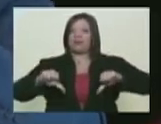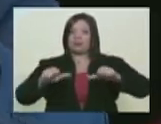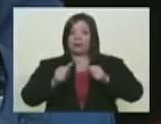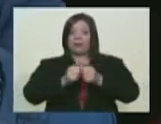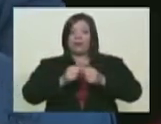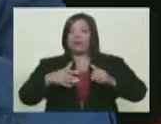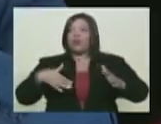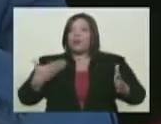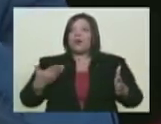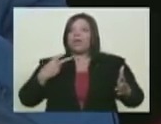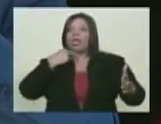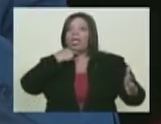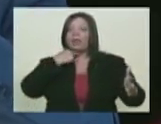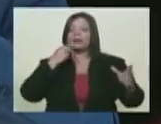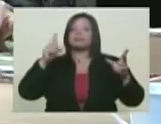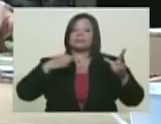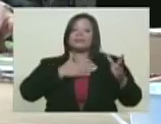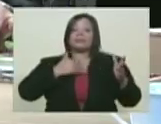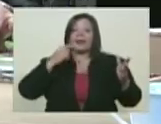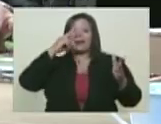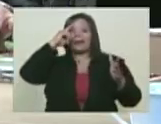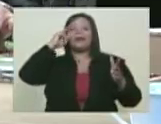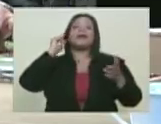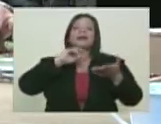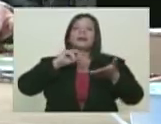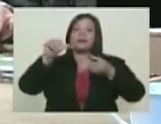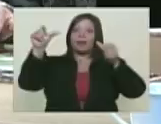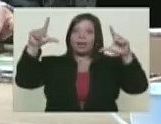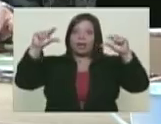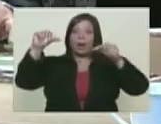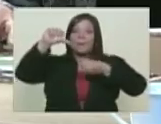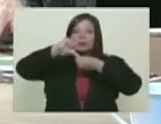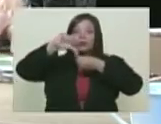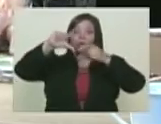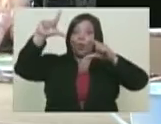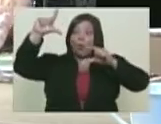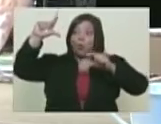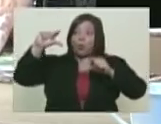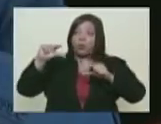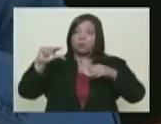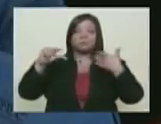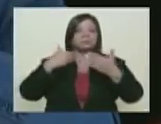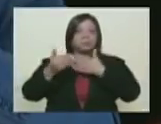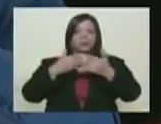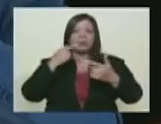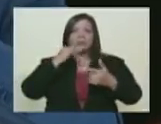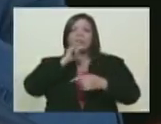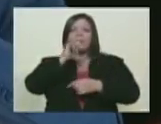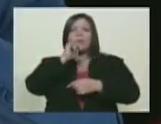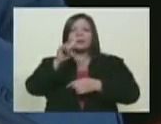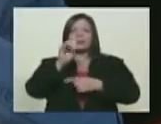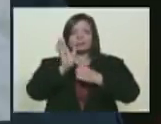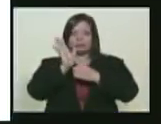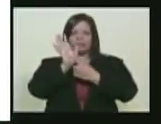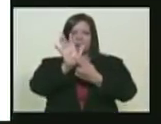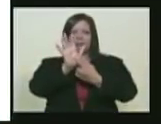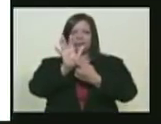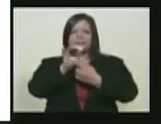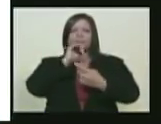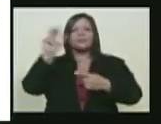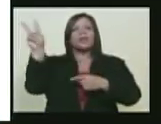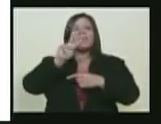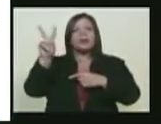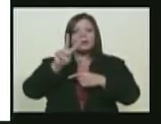no pudiera pagar. ¿A pesar del descenso del precio del petróleo? Así es. Tenemos una nota, ¿no? La nota que